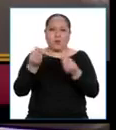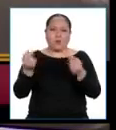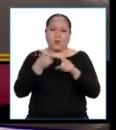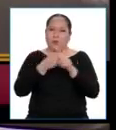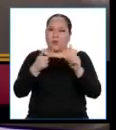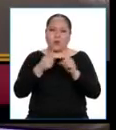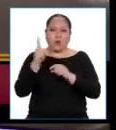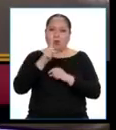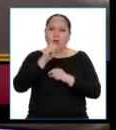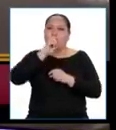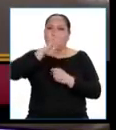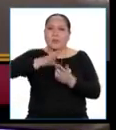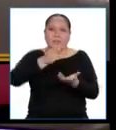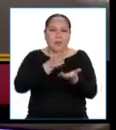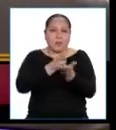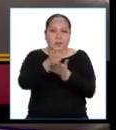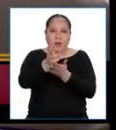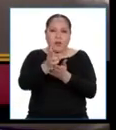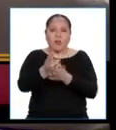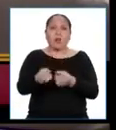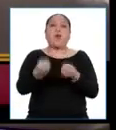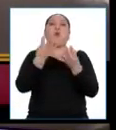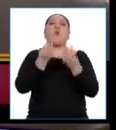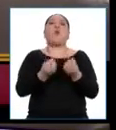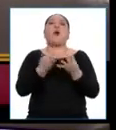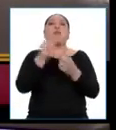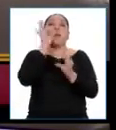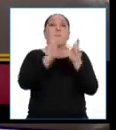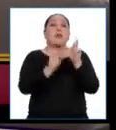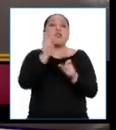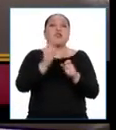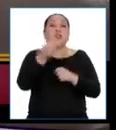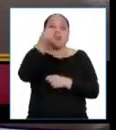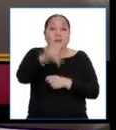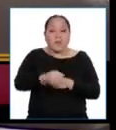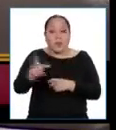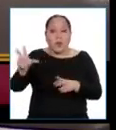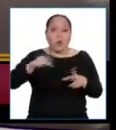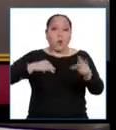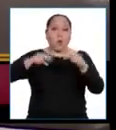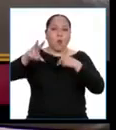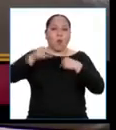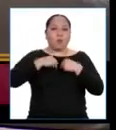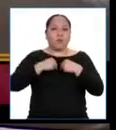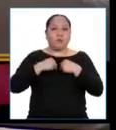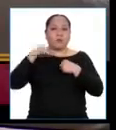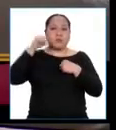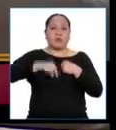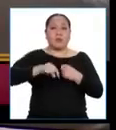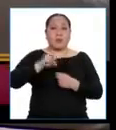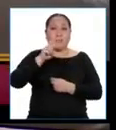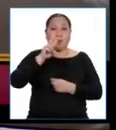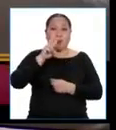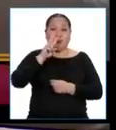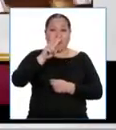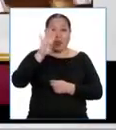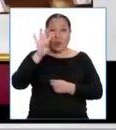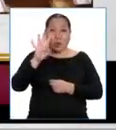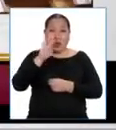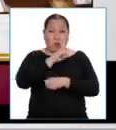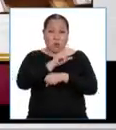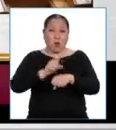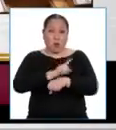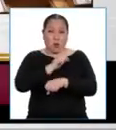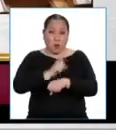un sinceramiento en el incremento de contagios. Porque en las últimas 24 horas se ha reportado